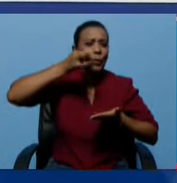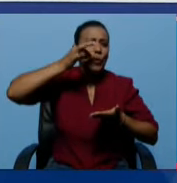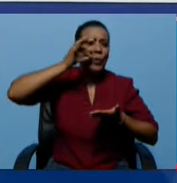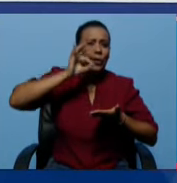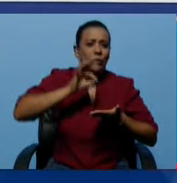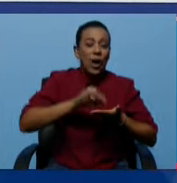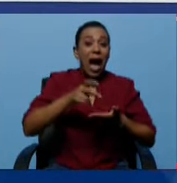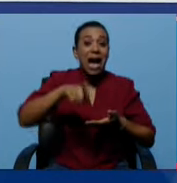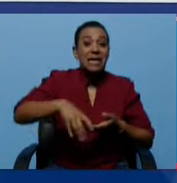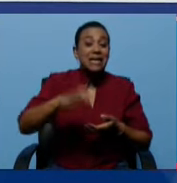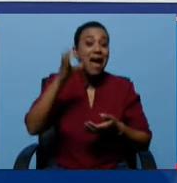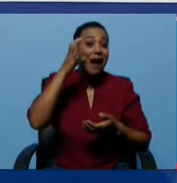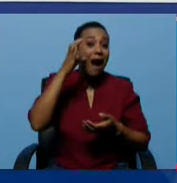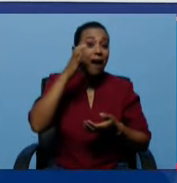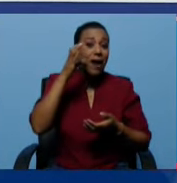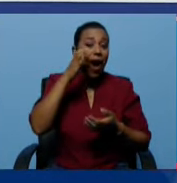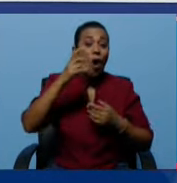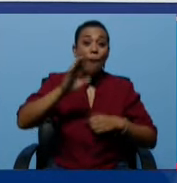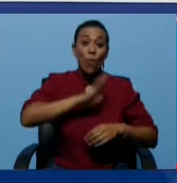de cacao barloventeño,